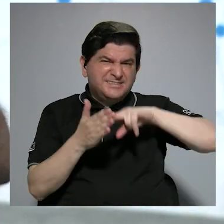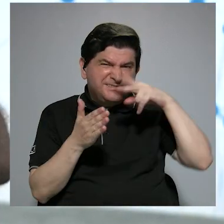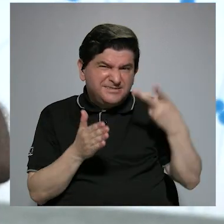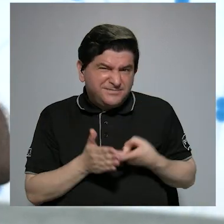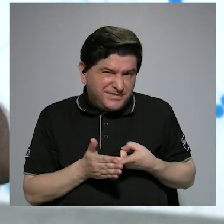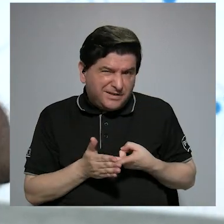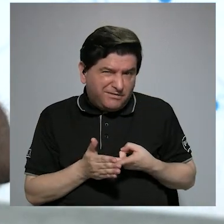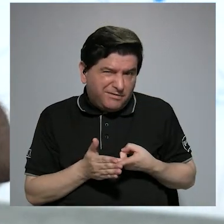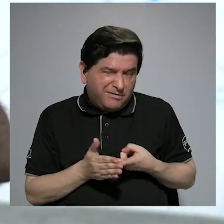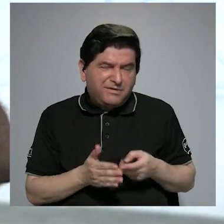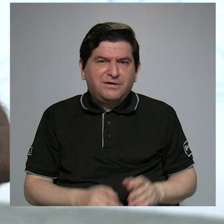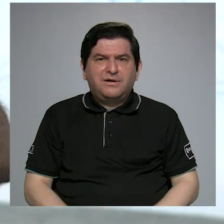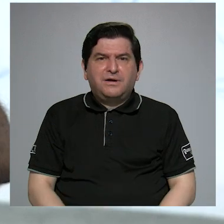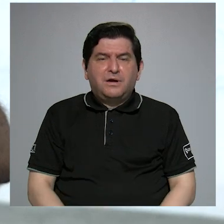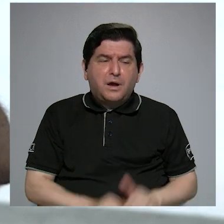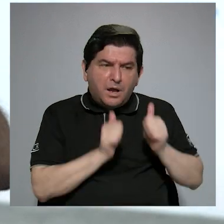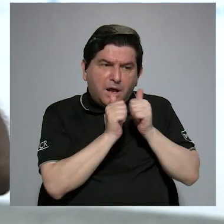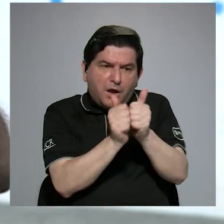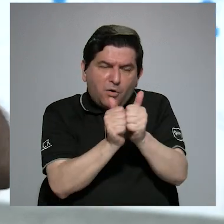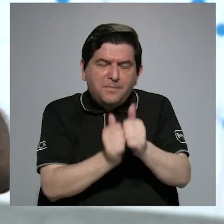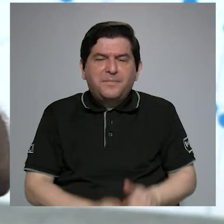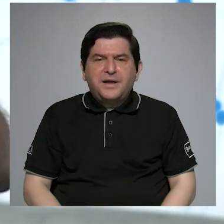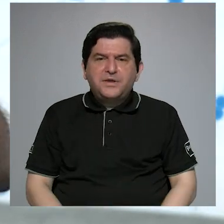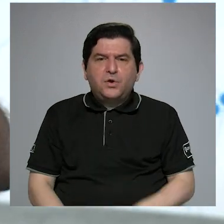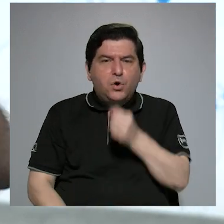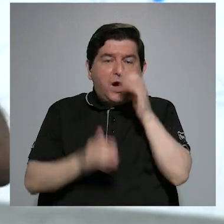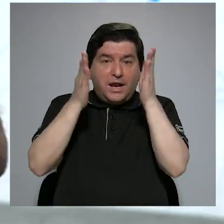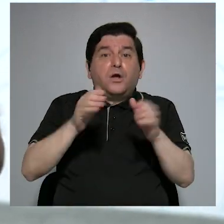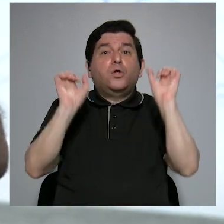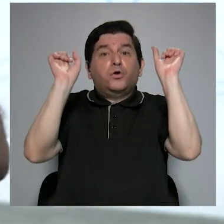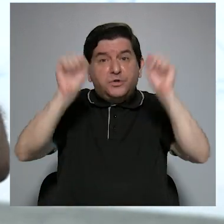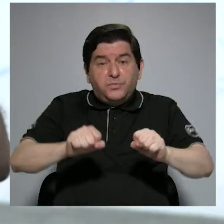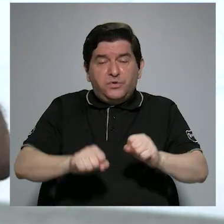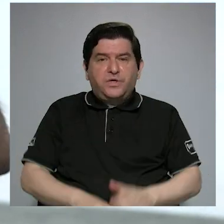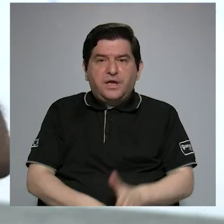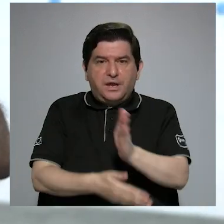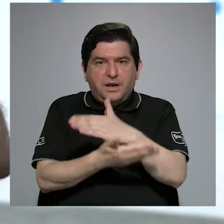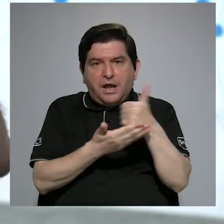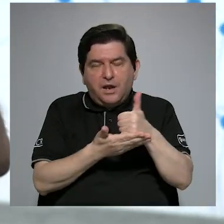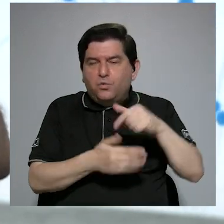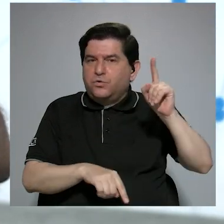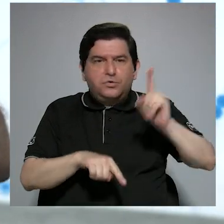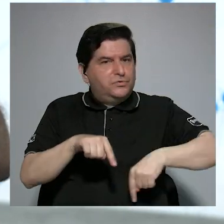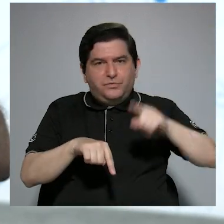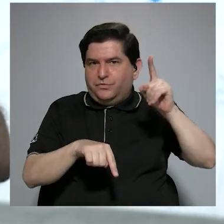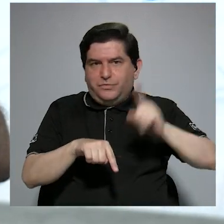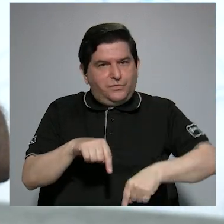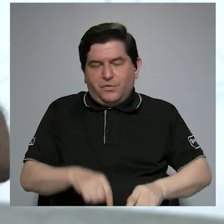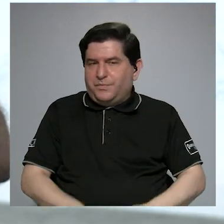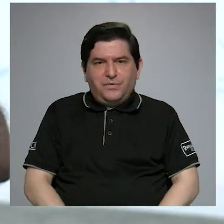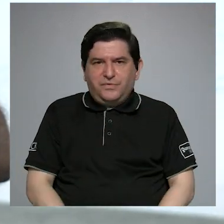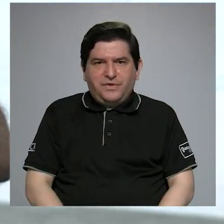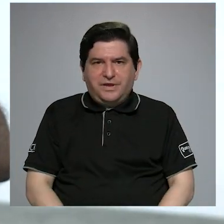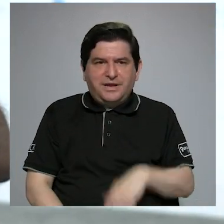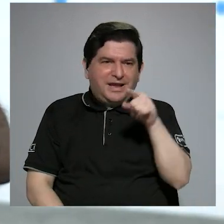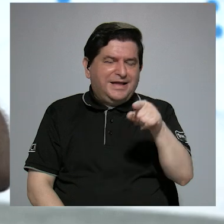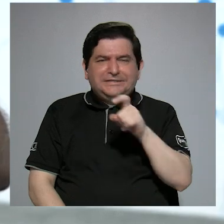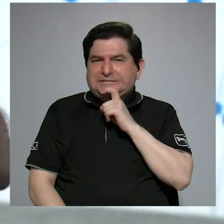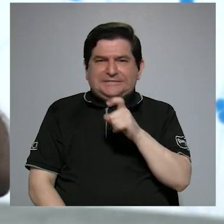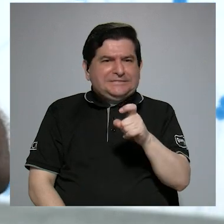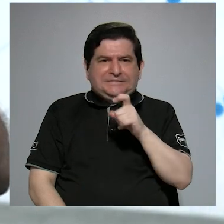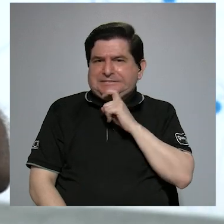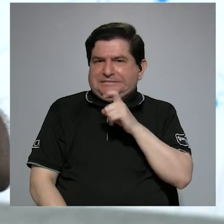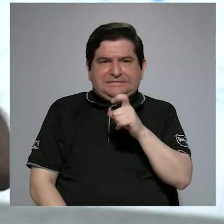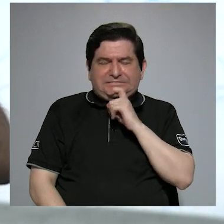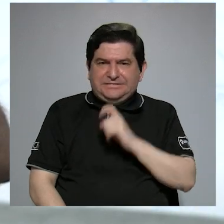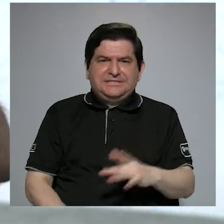Entonces eso implicó acompañar a los locutores que podían, ¿verdad? Porque había locutores que definitivamente se les hacía